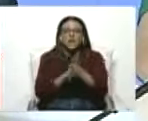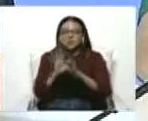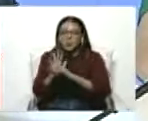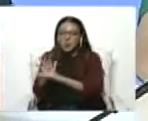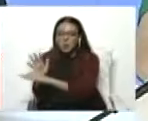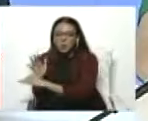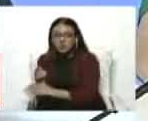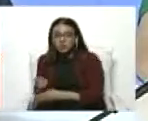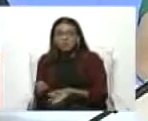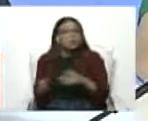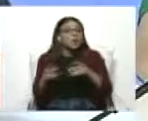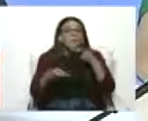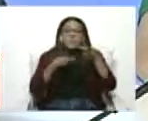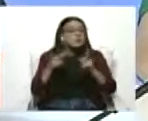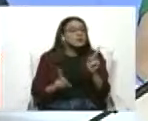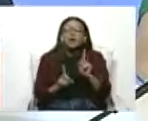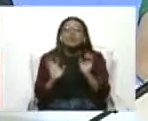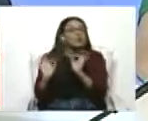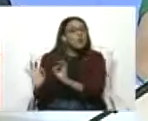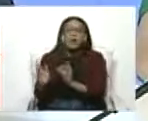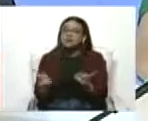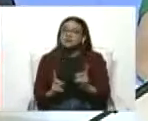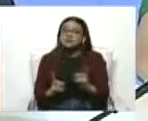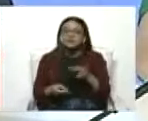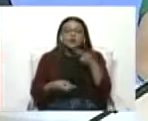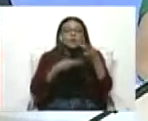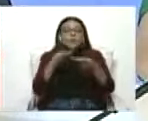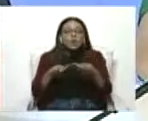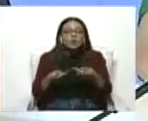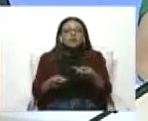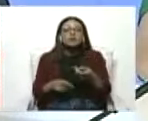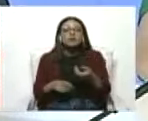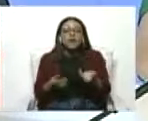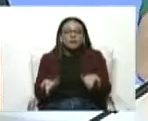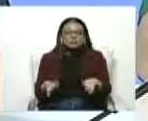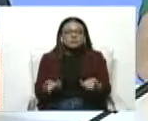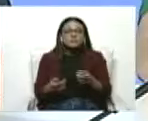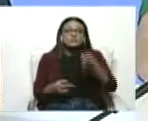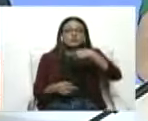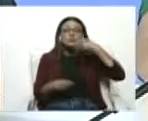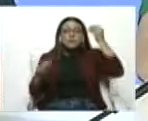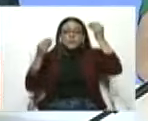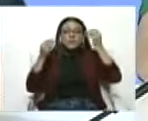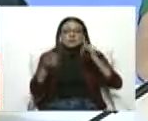Voy a terminar con esto. ¿Dónde está la mal llamada generación